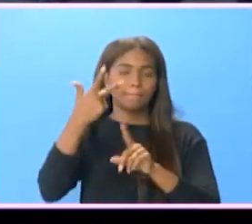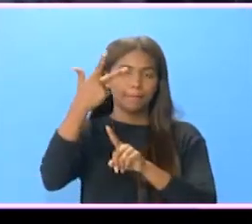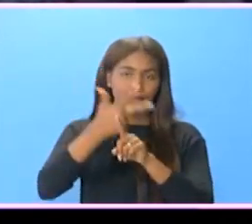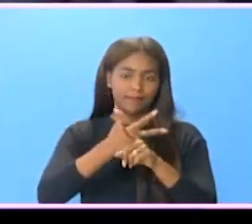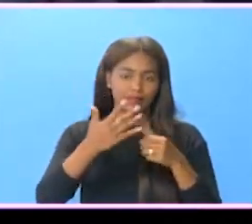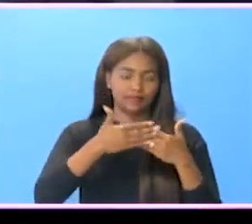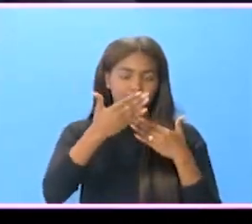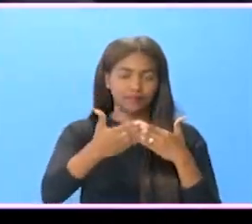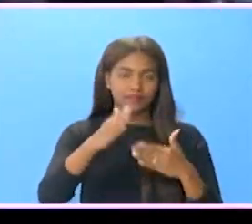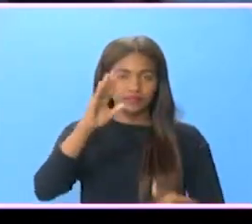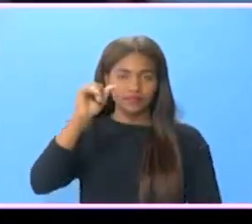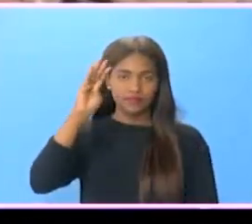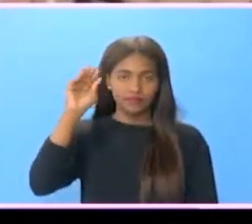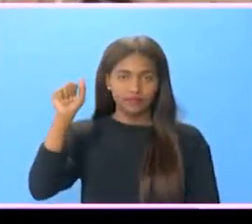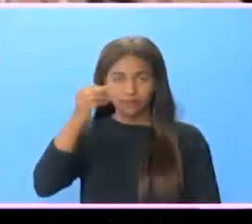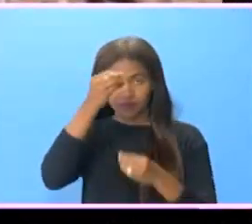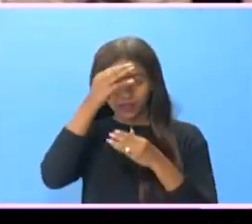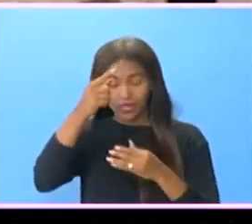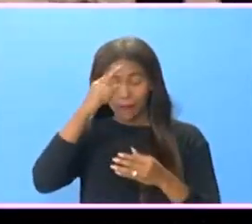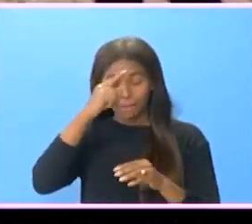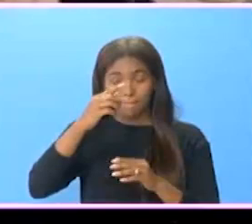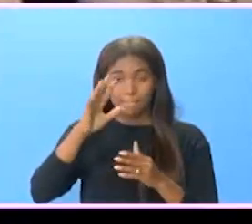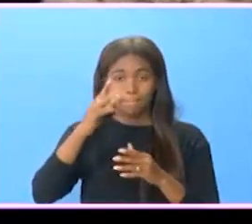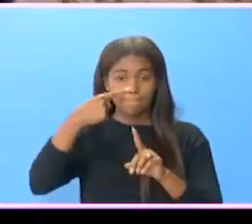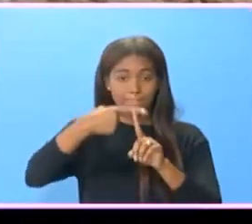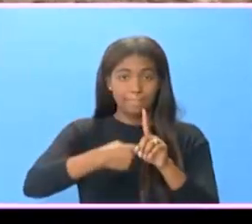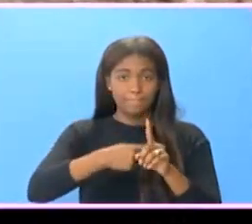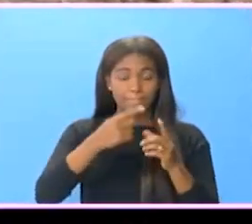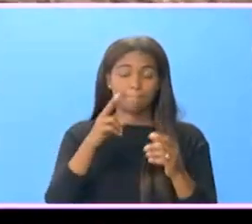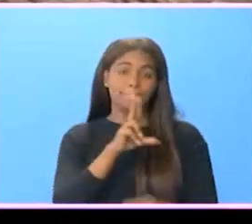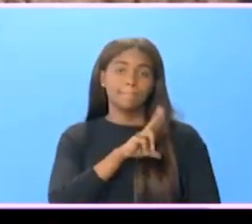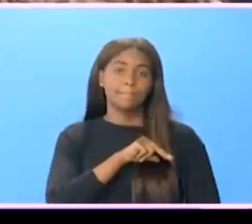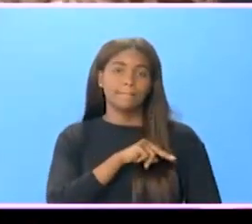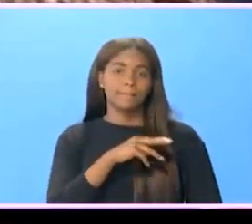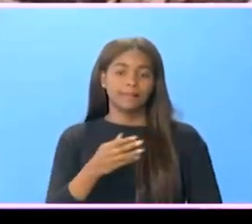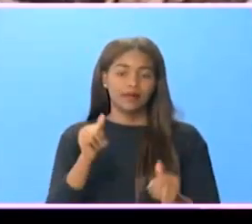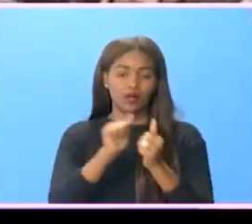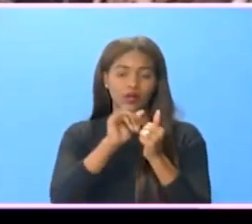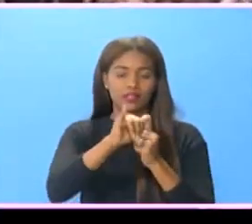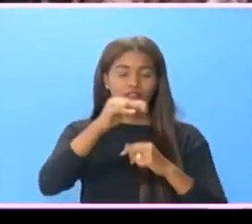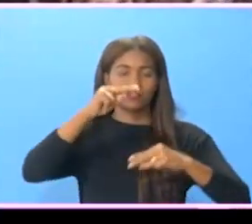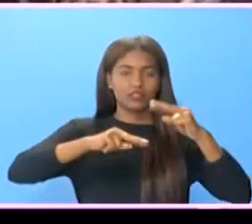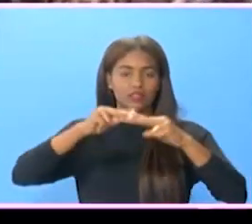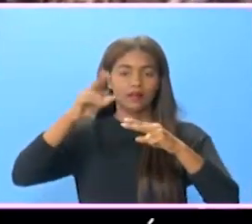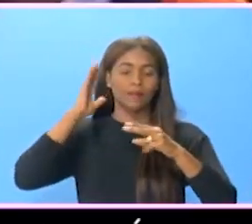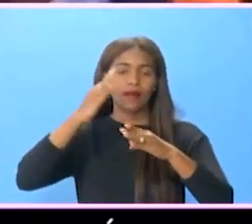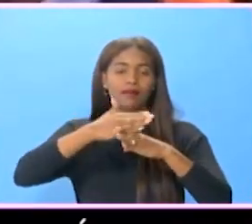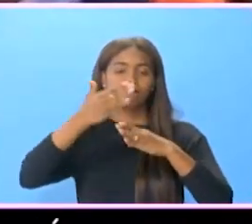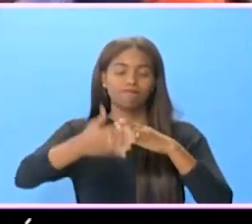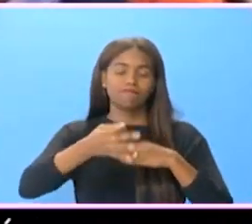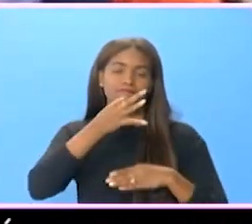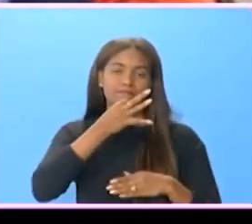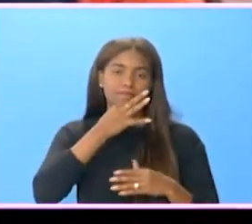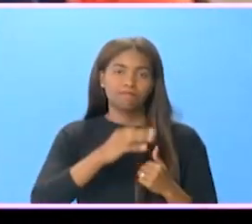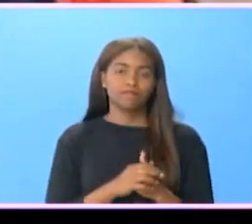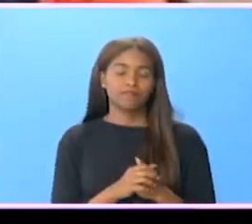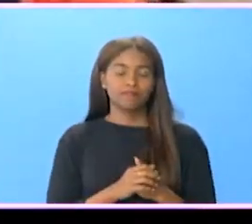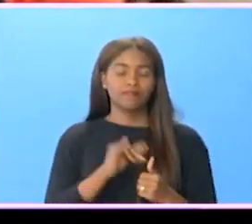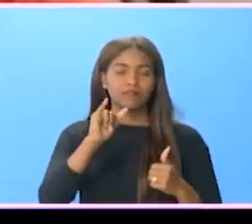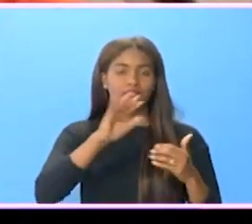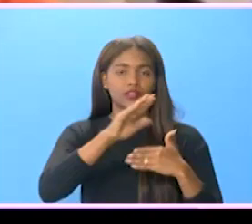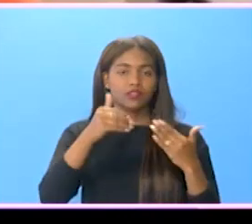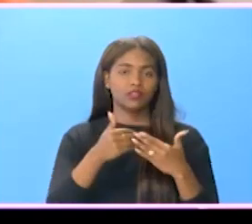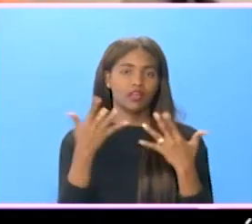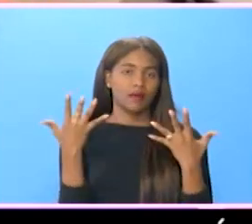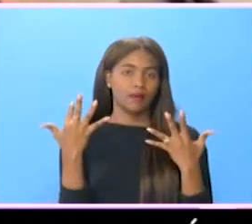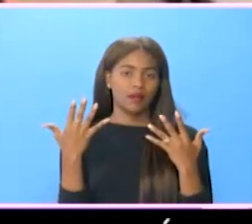3 meses. Cava Romano asegura que para mediados del mes de noviembre la anhelada obra estaría culminada. Y esto es lo que nosotros esperábamos